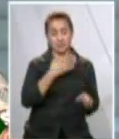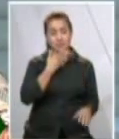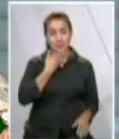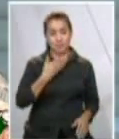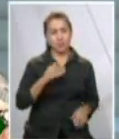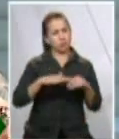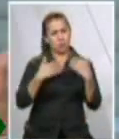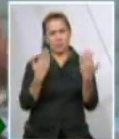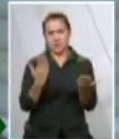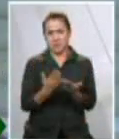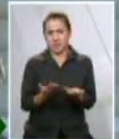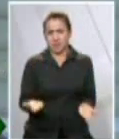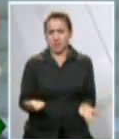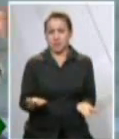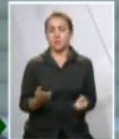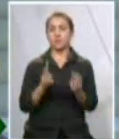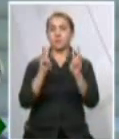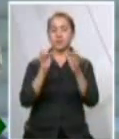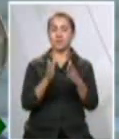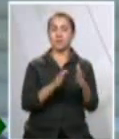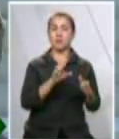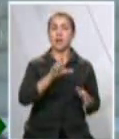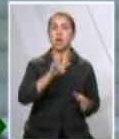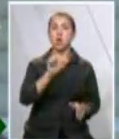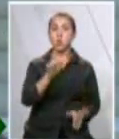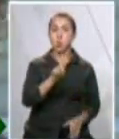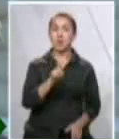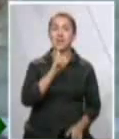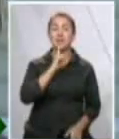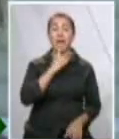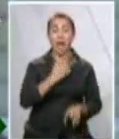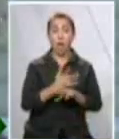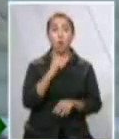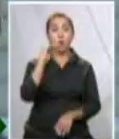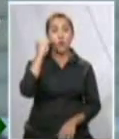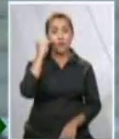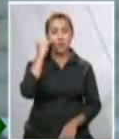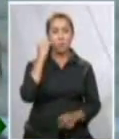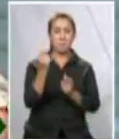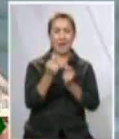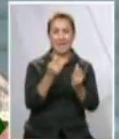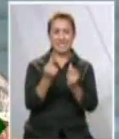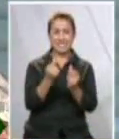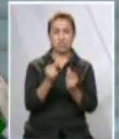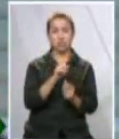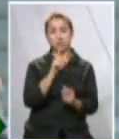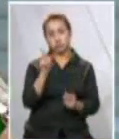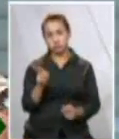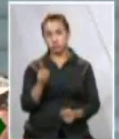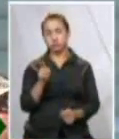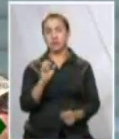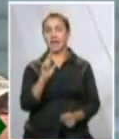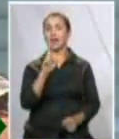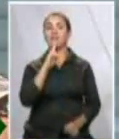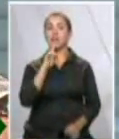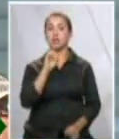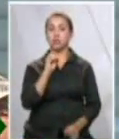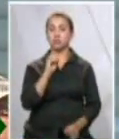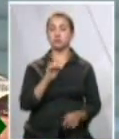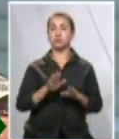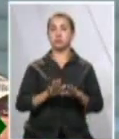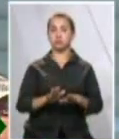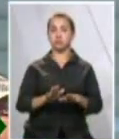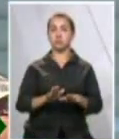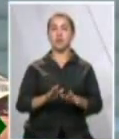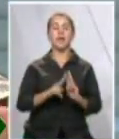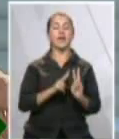sea, absolutamente. En el caso de Lucas, que es un niño que tiene una condición parecida a Alberto, esto había todo lo bueno, Rodrigo, ¿cierto?